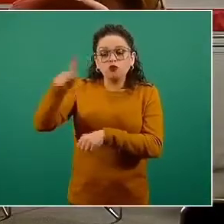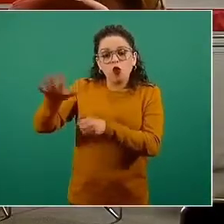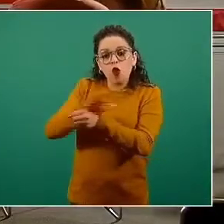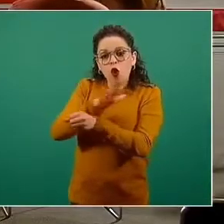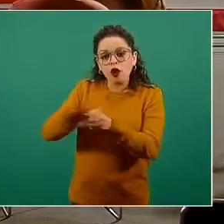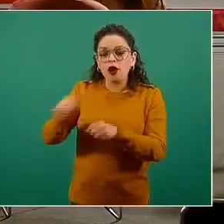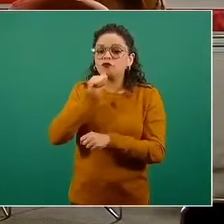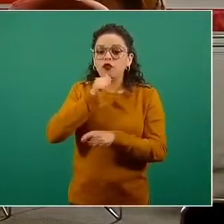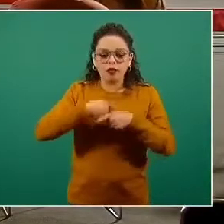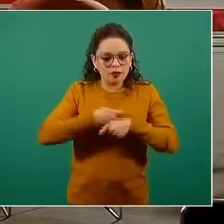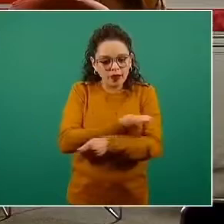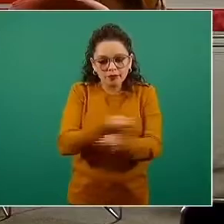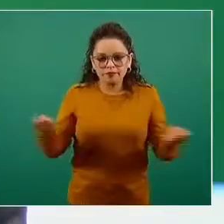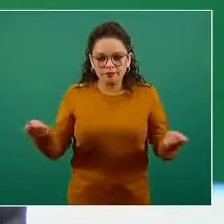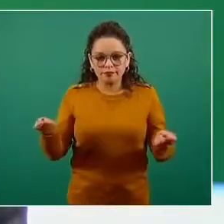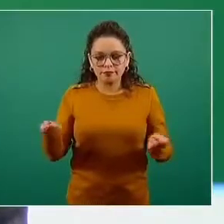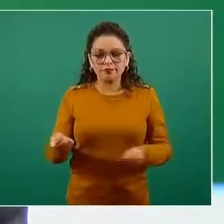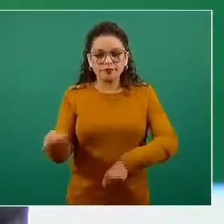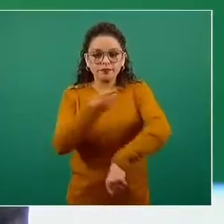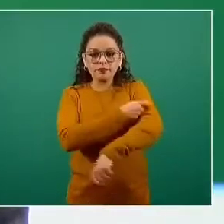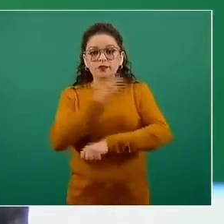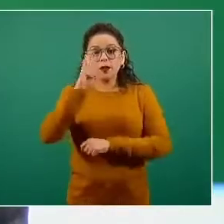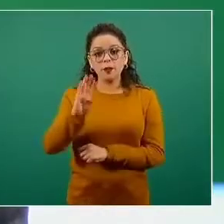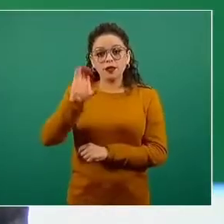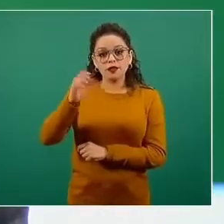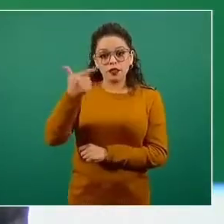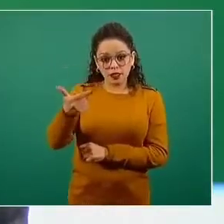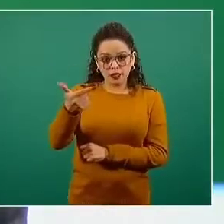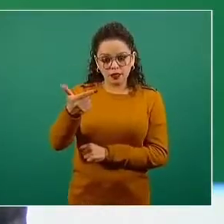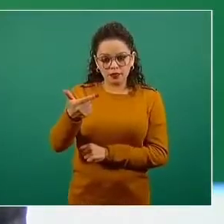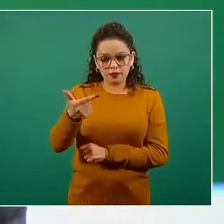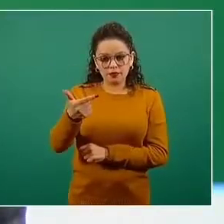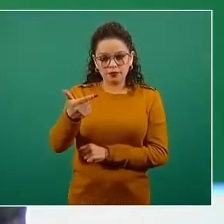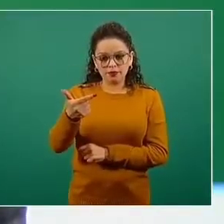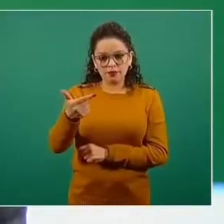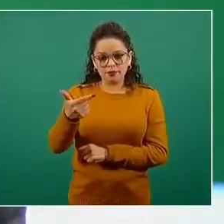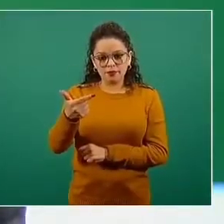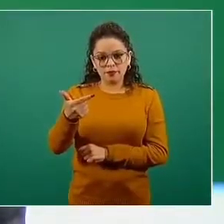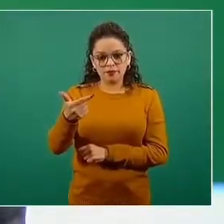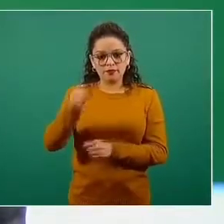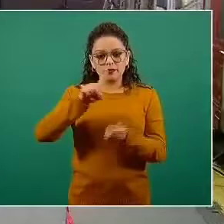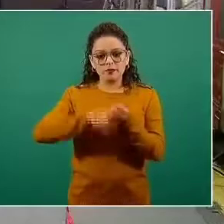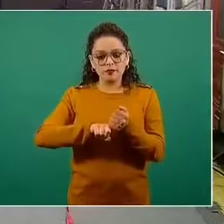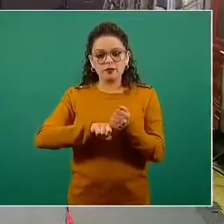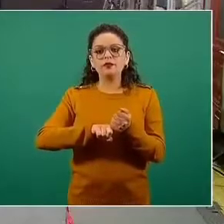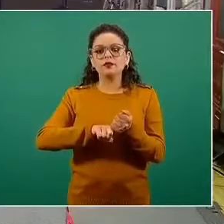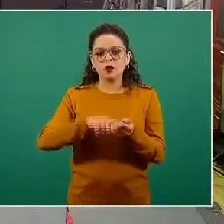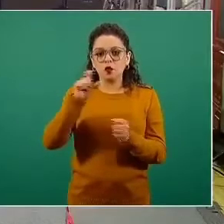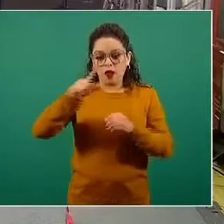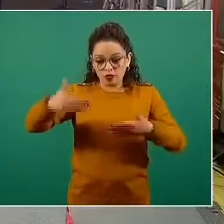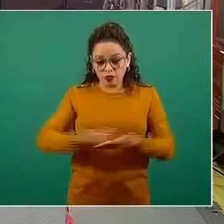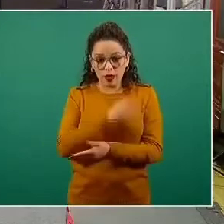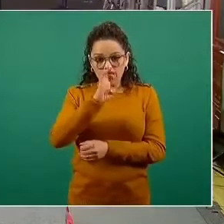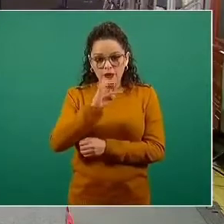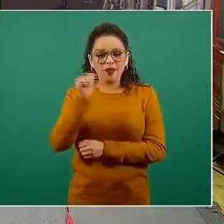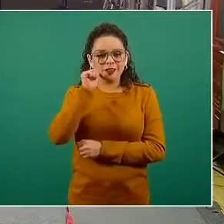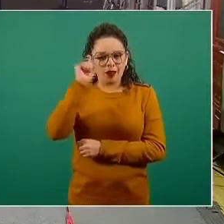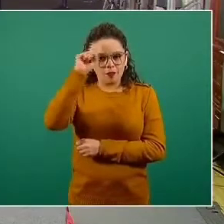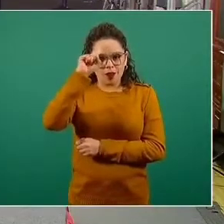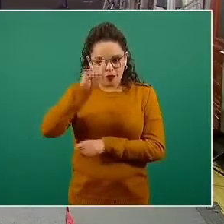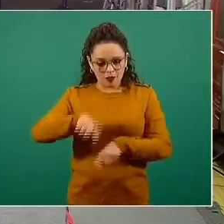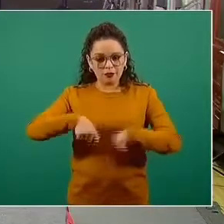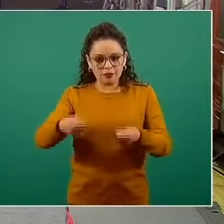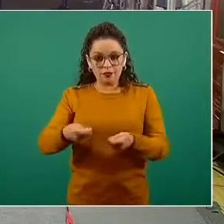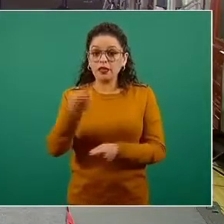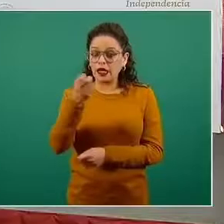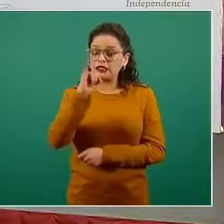distribución. La vacuna BCG contra la meningitis tuberculosa, que se recomienda poner al nacimiento. Esta sí hubo un problema de